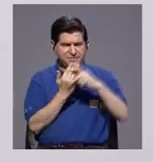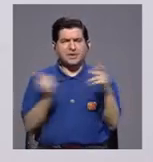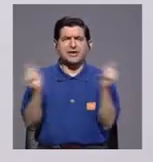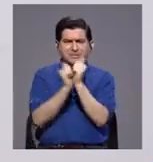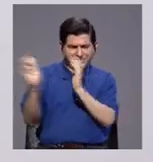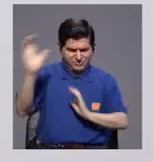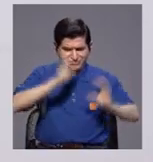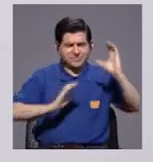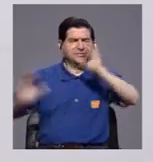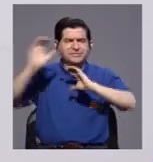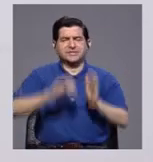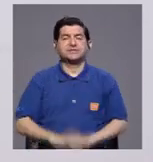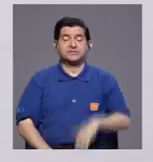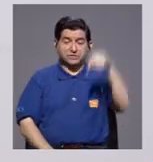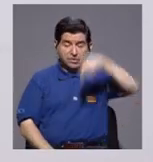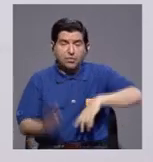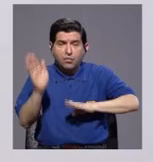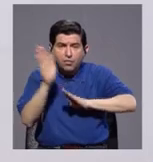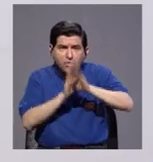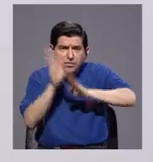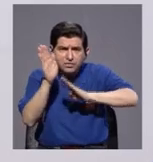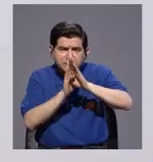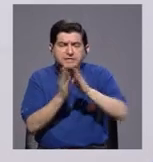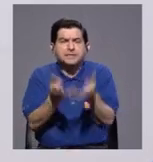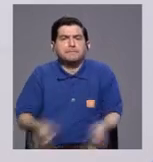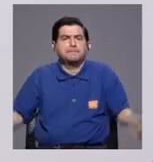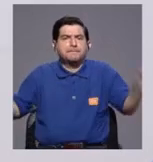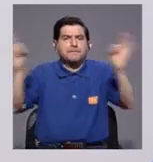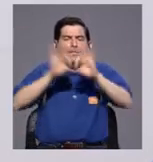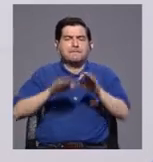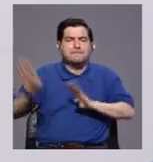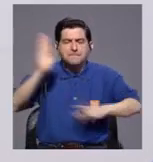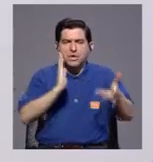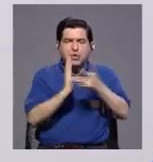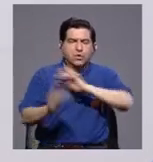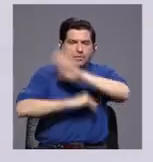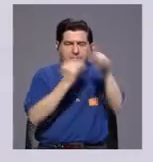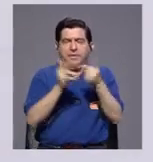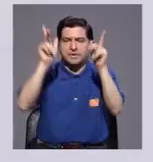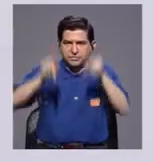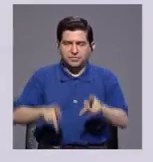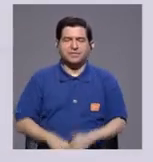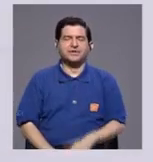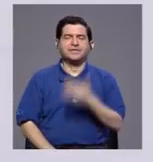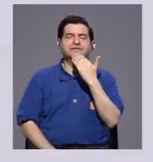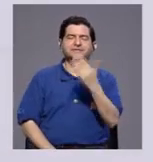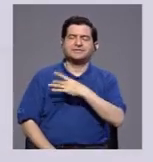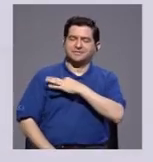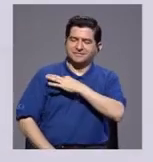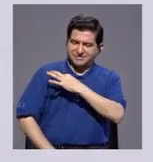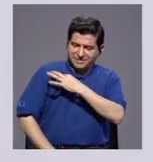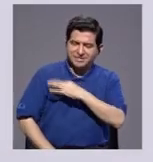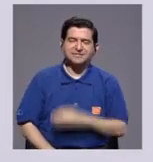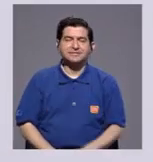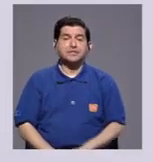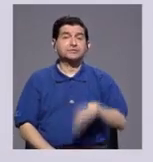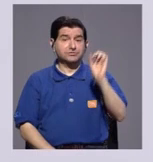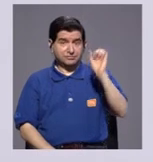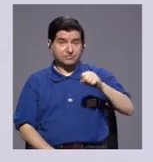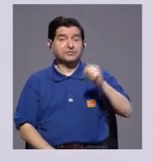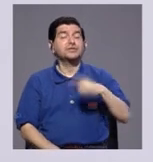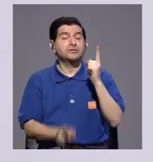conciencia y hoy vamos a desarrollar este de la importancia de teología para todos muchas gracias por la invitación y verdad sí